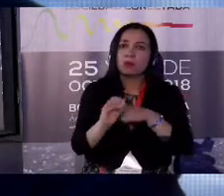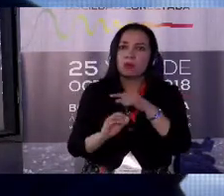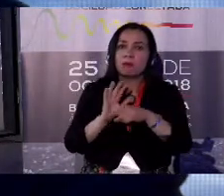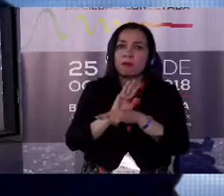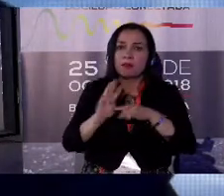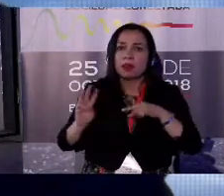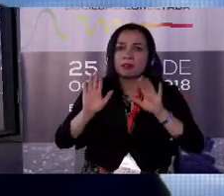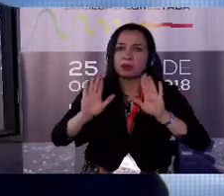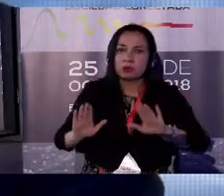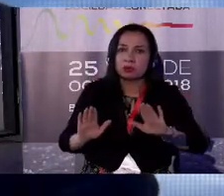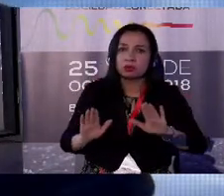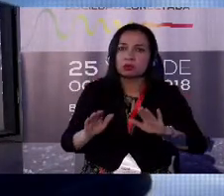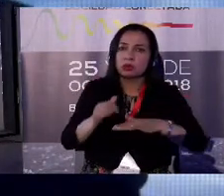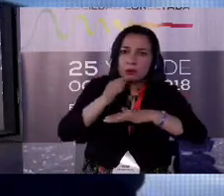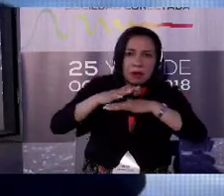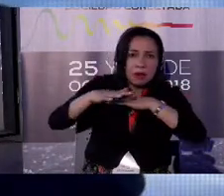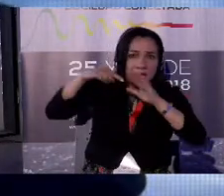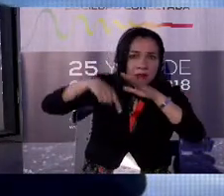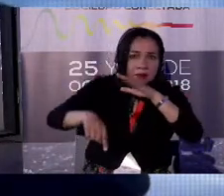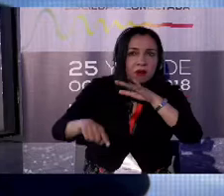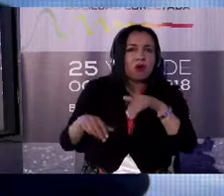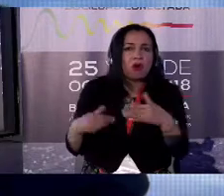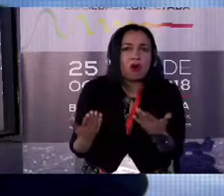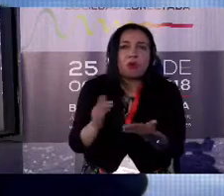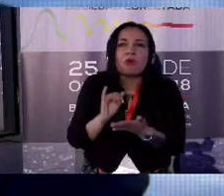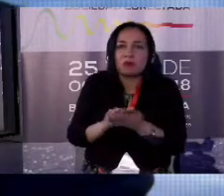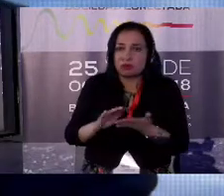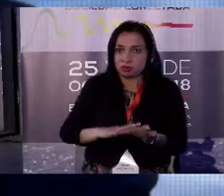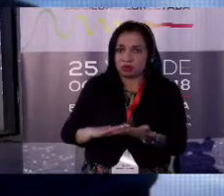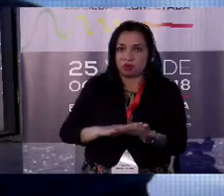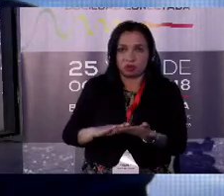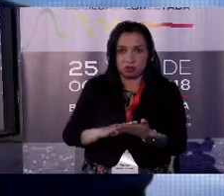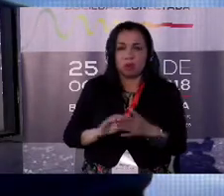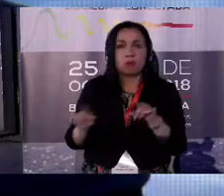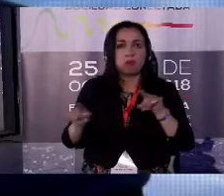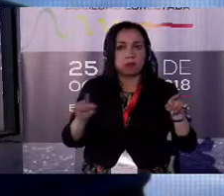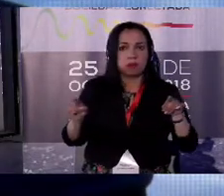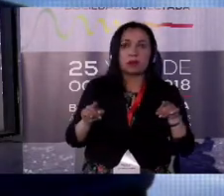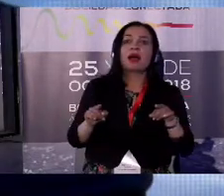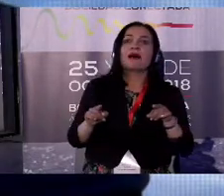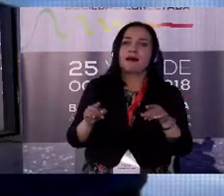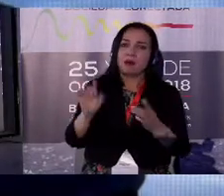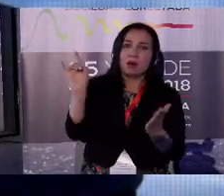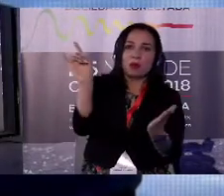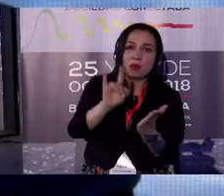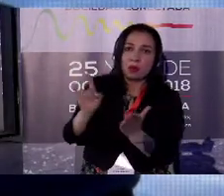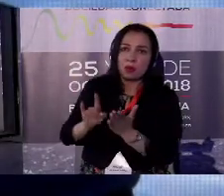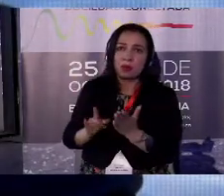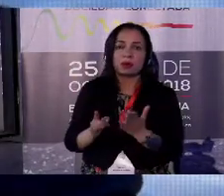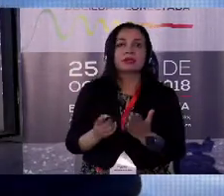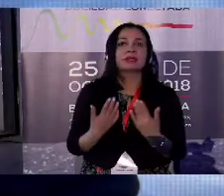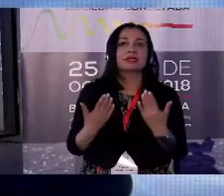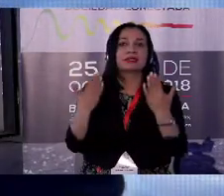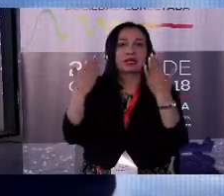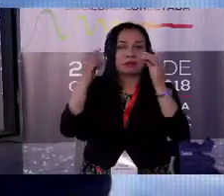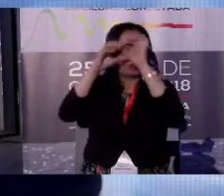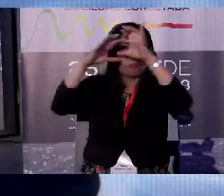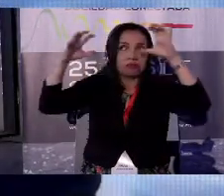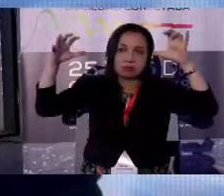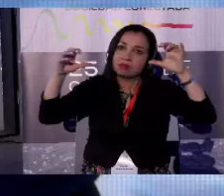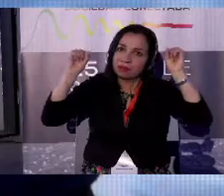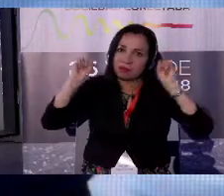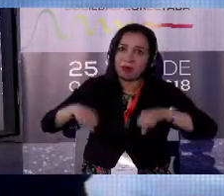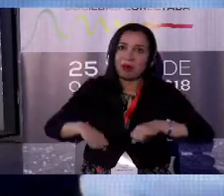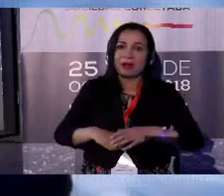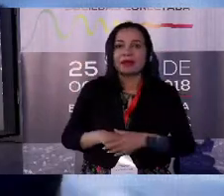una plataforma ultramarina. Entonces, muchas soluciones se van a poder haber, por eso la imaginación es el límite. Y